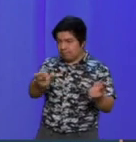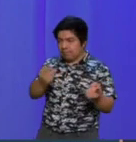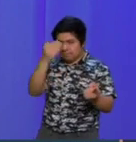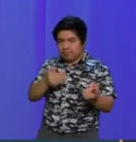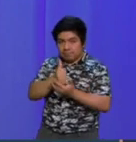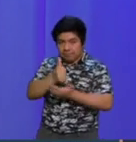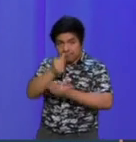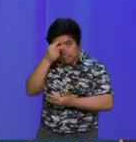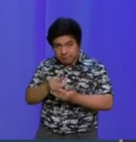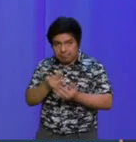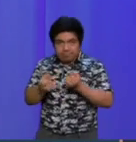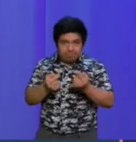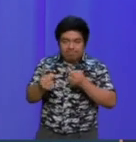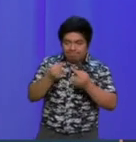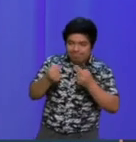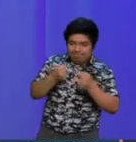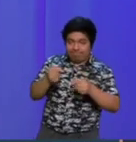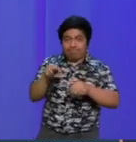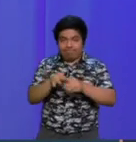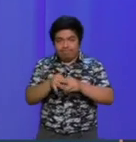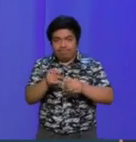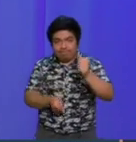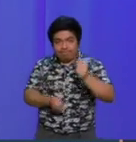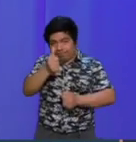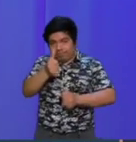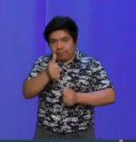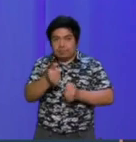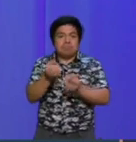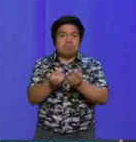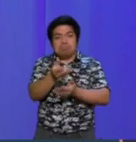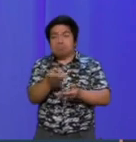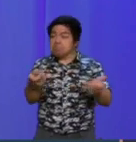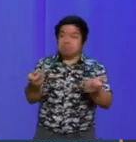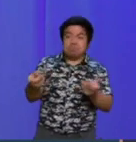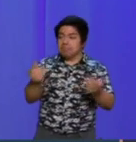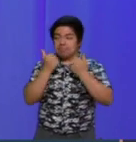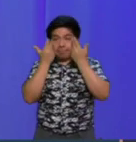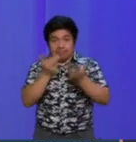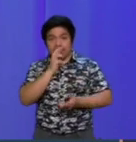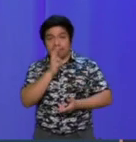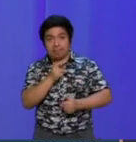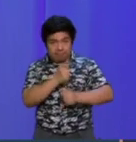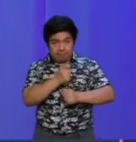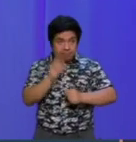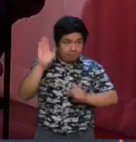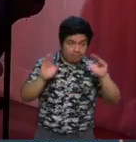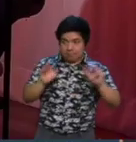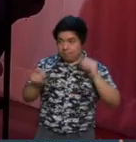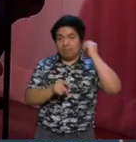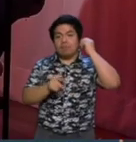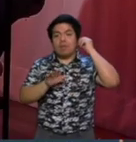de México y sobre la contienda electoral. Y la primera la pongo en el aire y a ver quién la quiere responder primero. ¿Cuál es